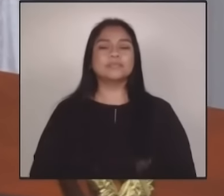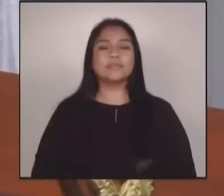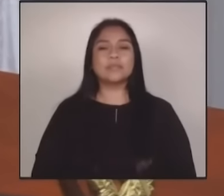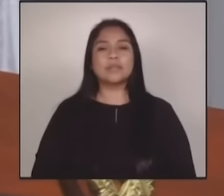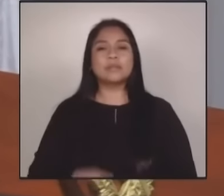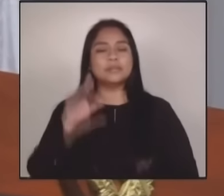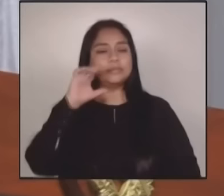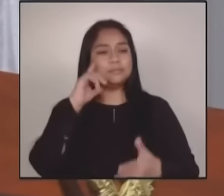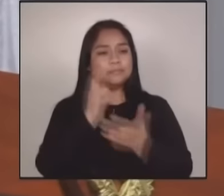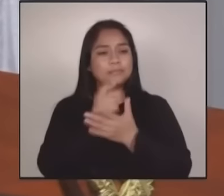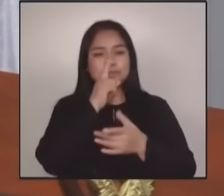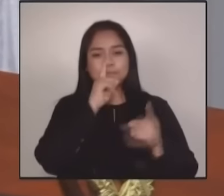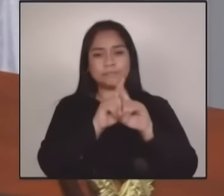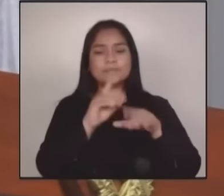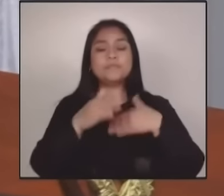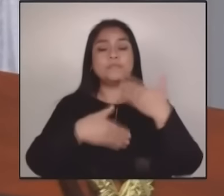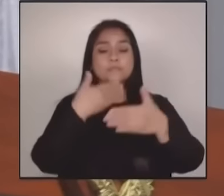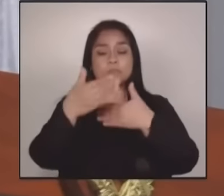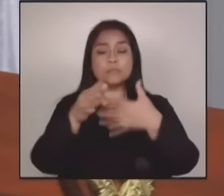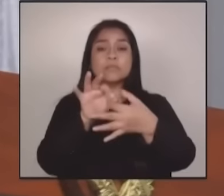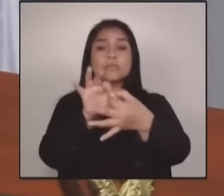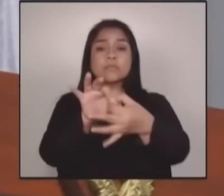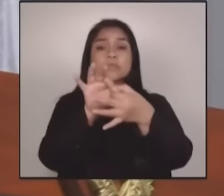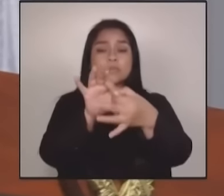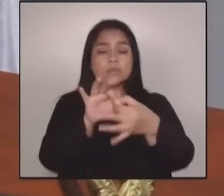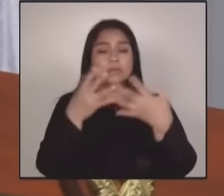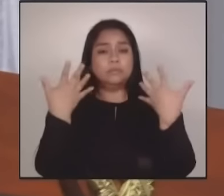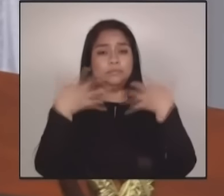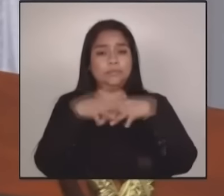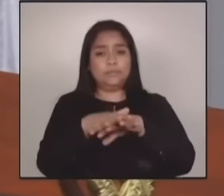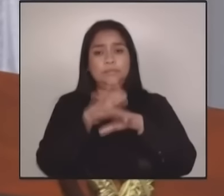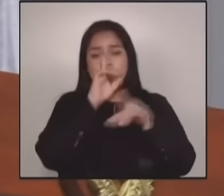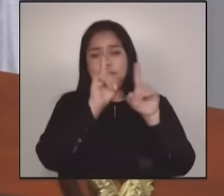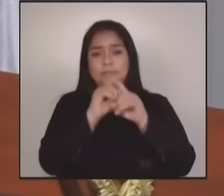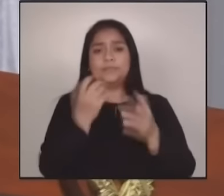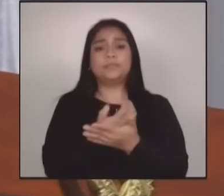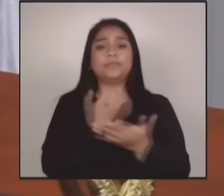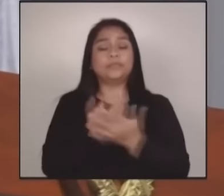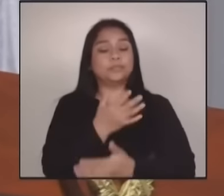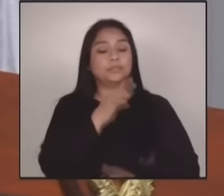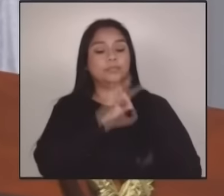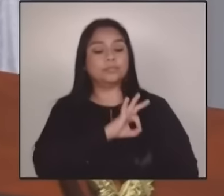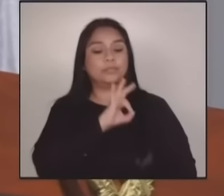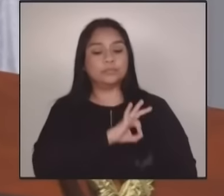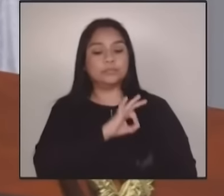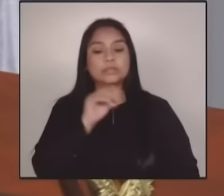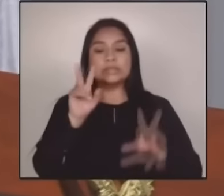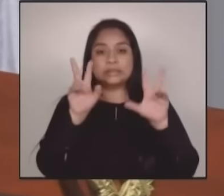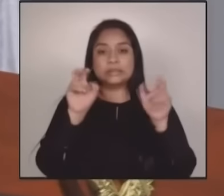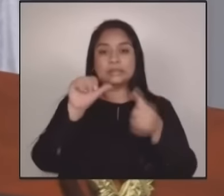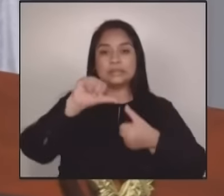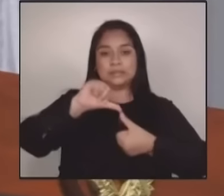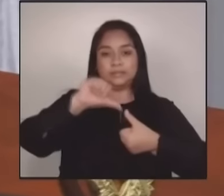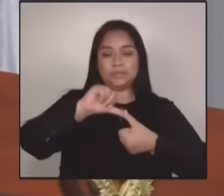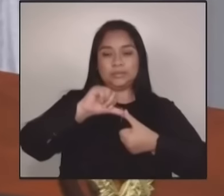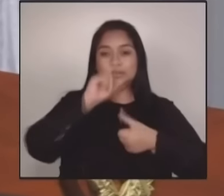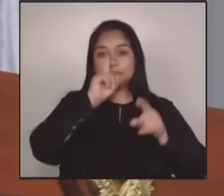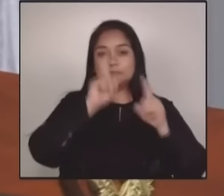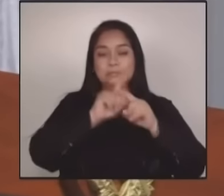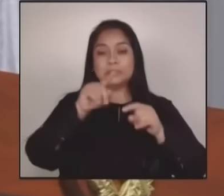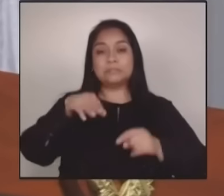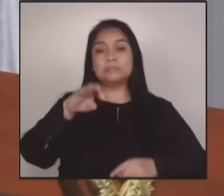Creemos en los procesos de cooperación e integración económica y social en Centroamérica y